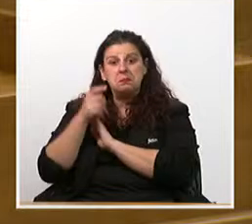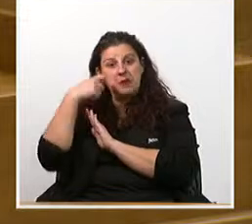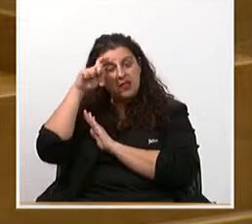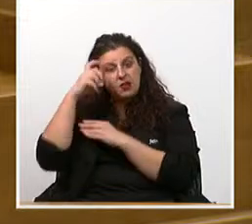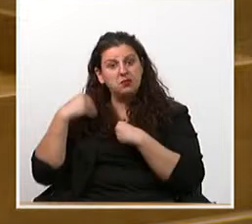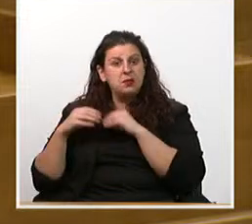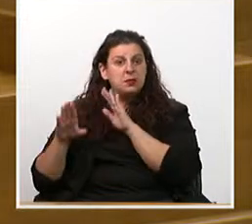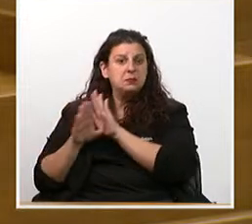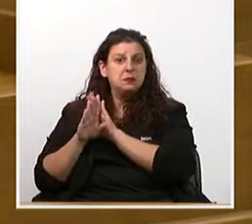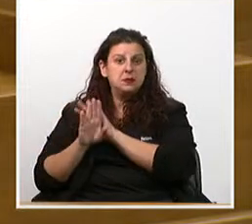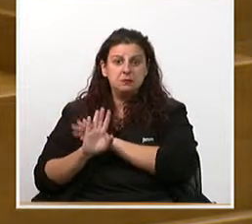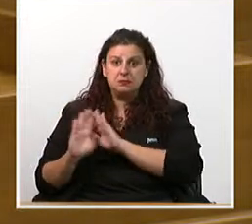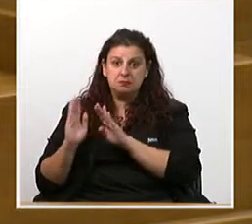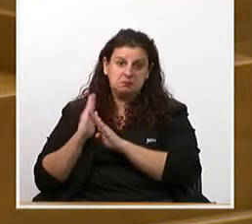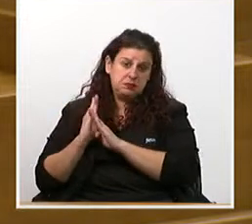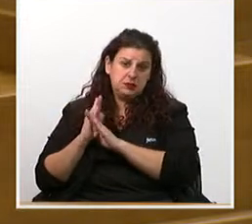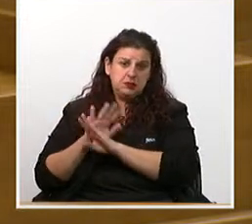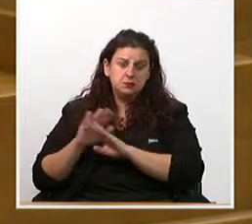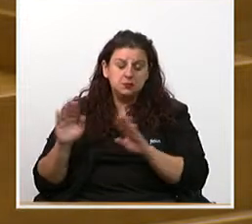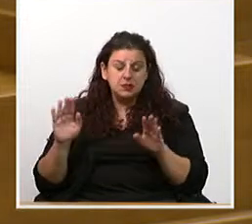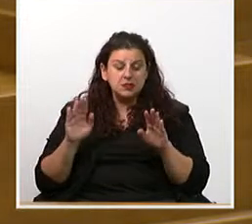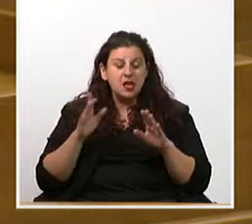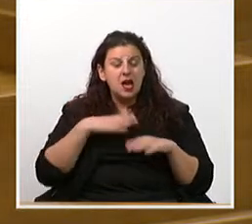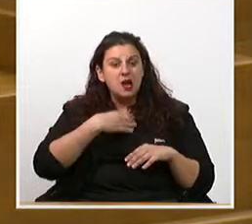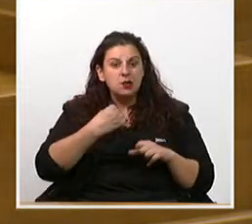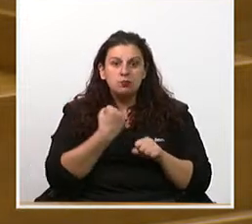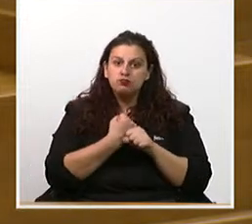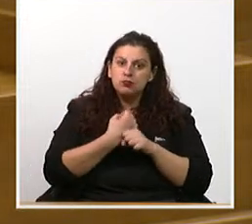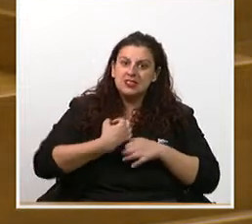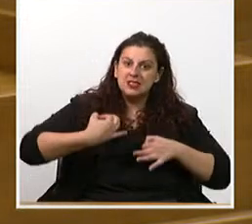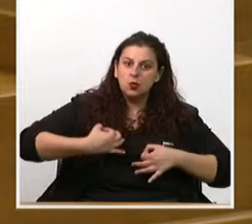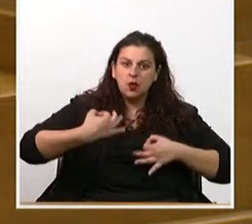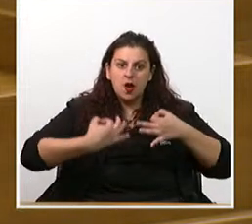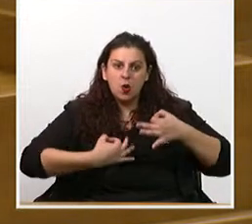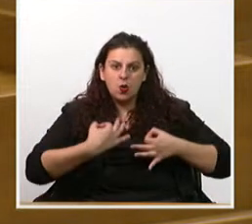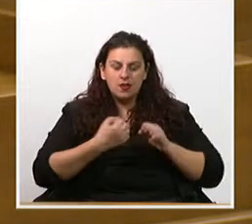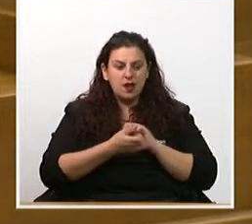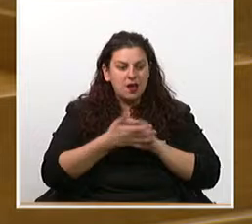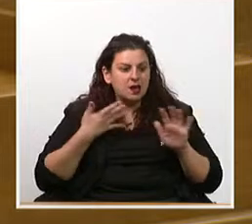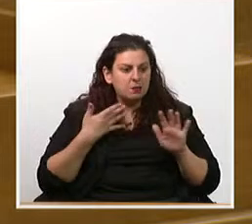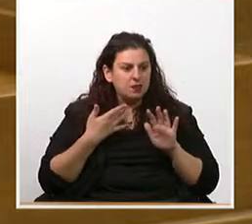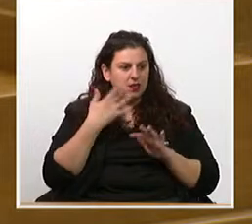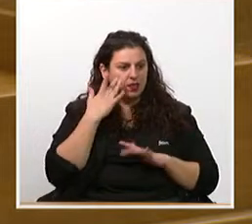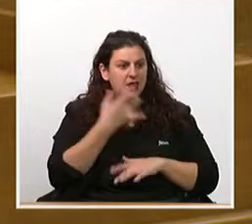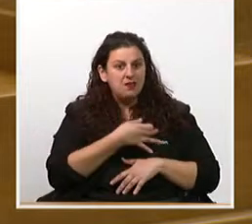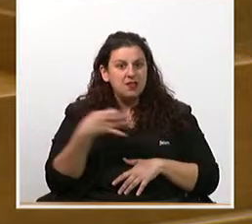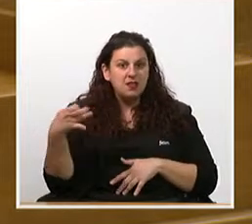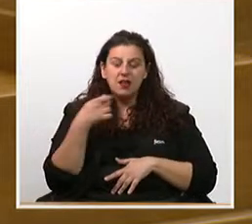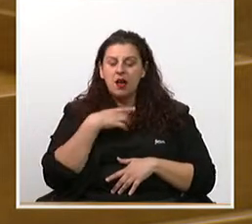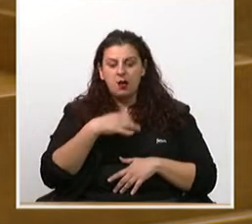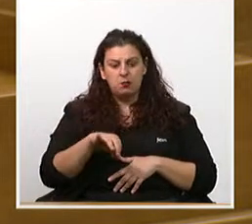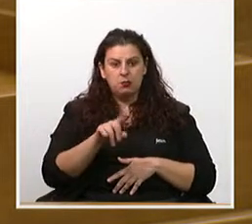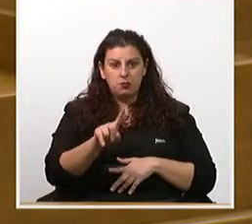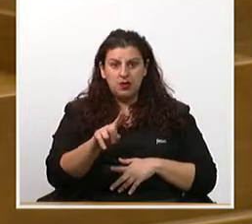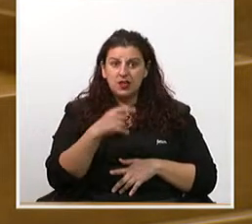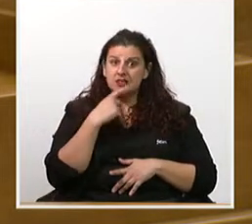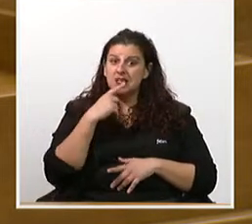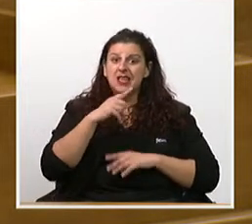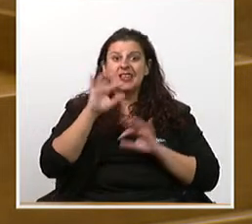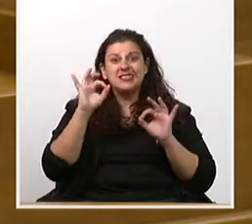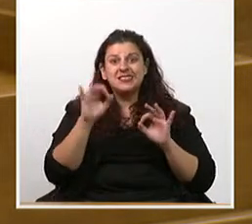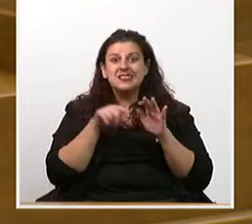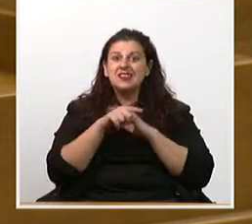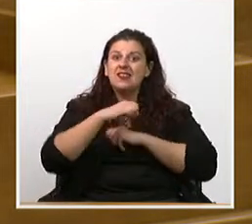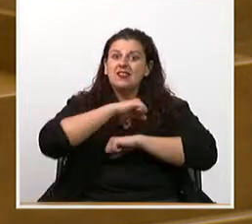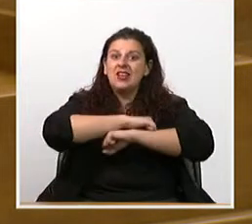certificar con seguridad jurídica pero a la vez con rapidez y con eficiencia que eso pueda ser así y como le decía el trámite es de ventanilla única